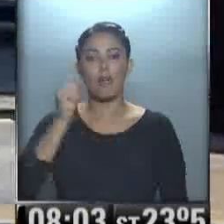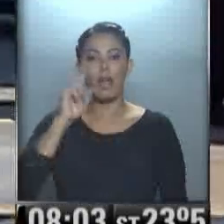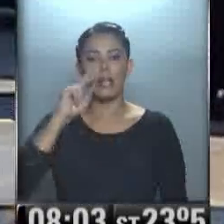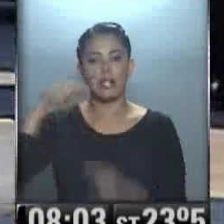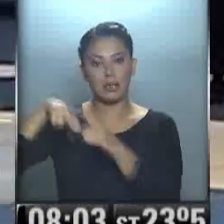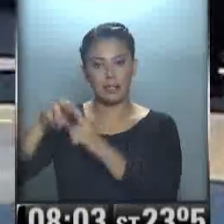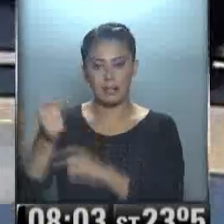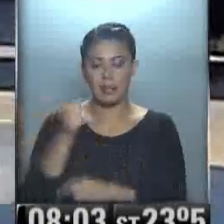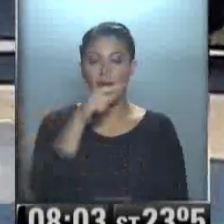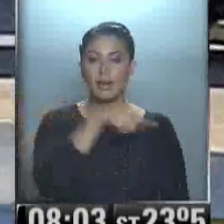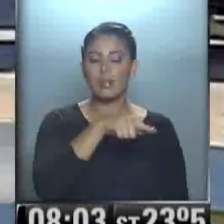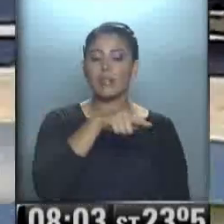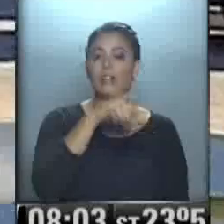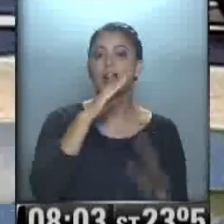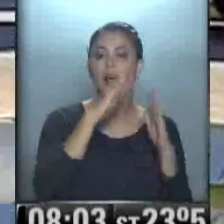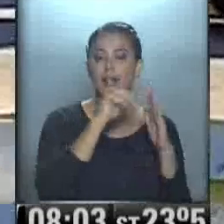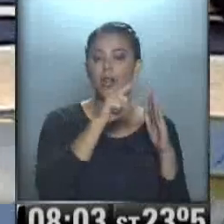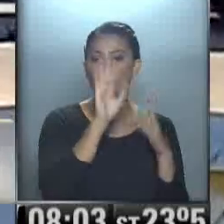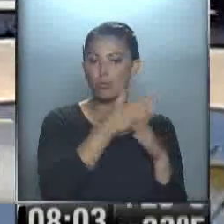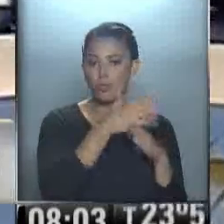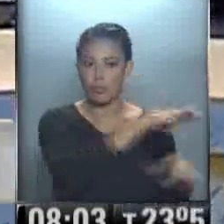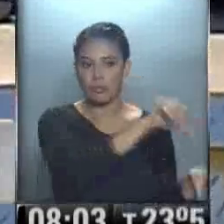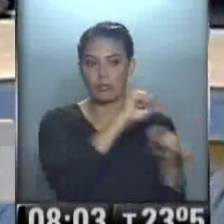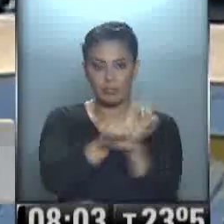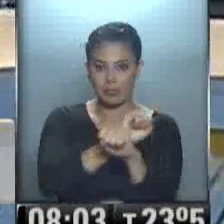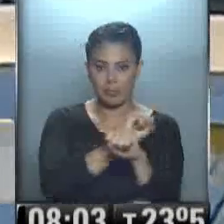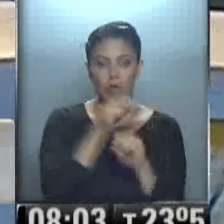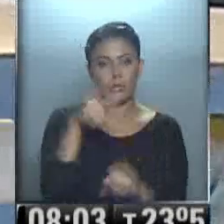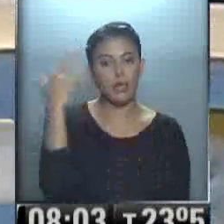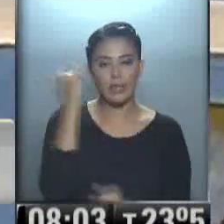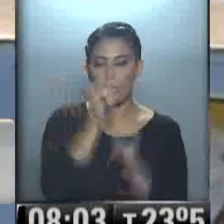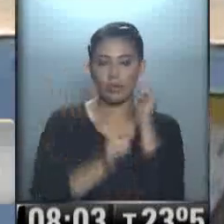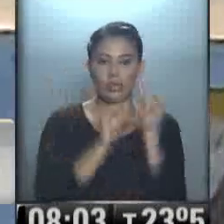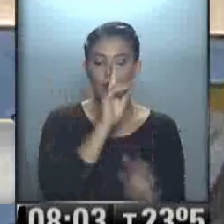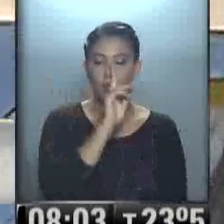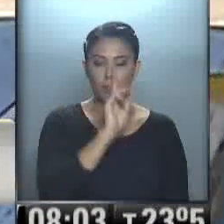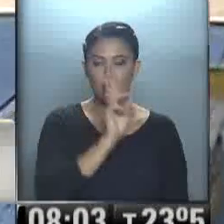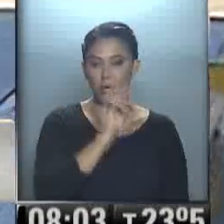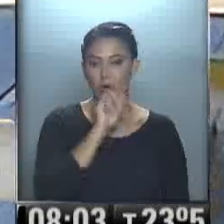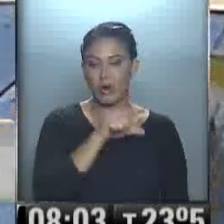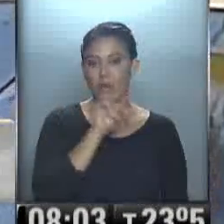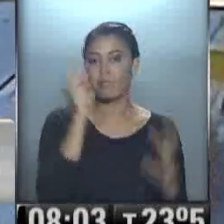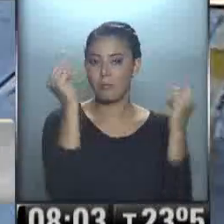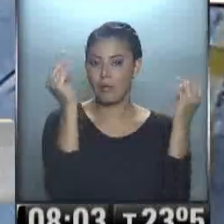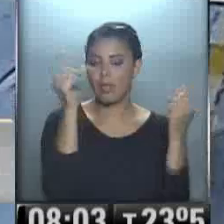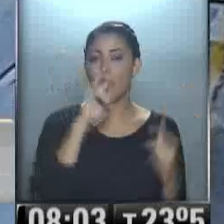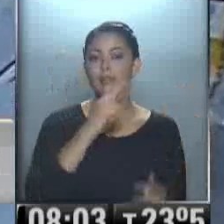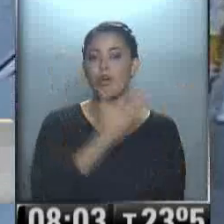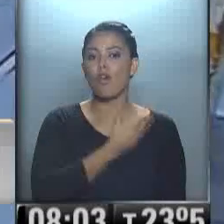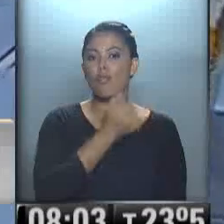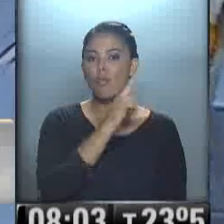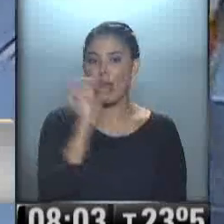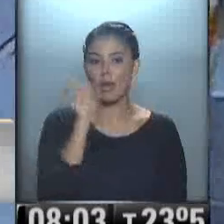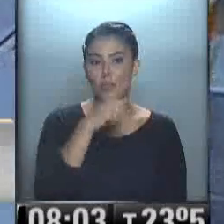y fue detenido en la casa de su pareja como adelantaban ustedes la bedet Mónica farro en belgrano